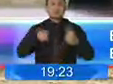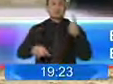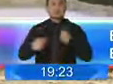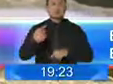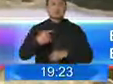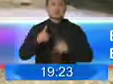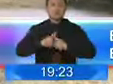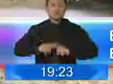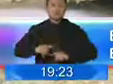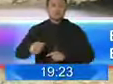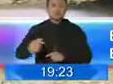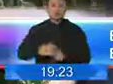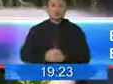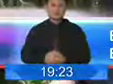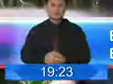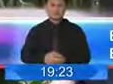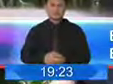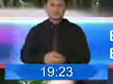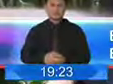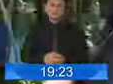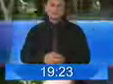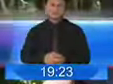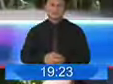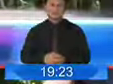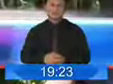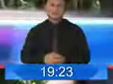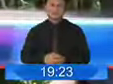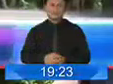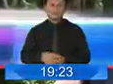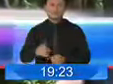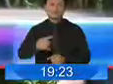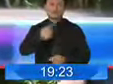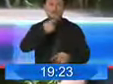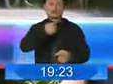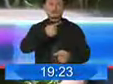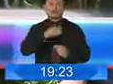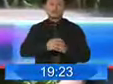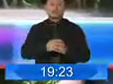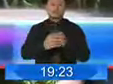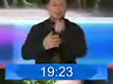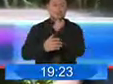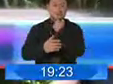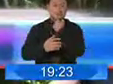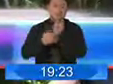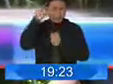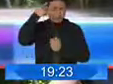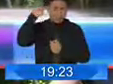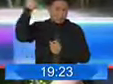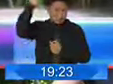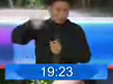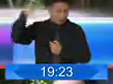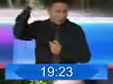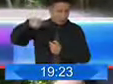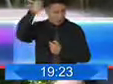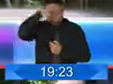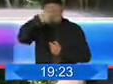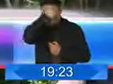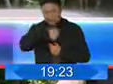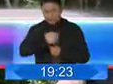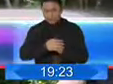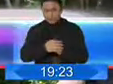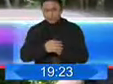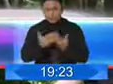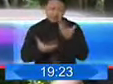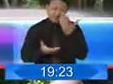con diferentes armas. Presenta varios cortes en la región occipital, producidas